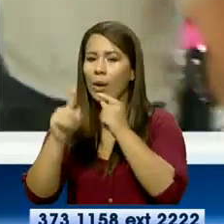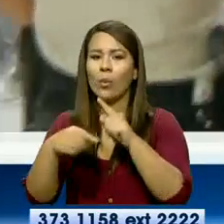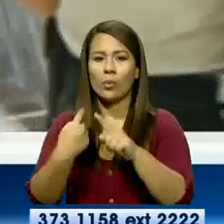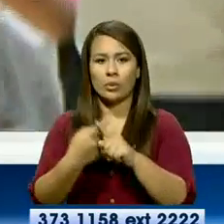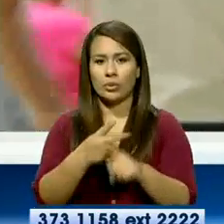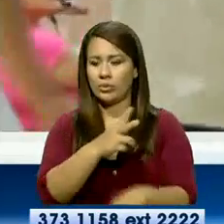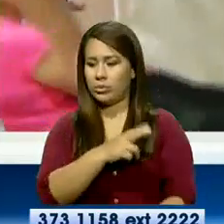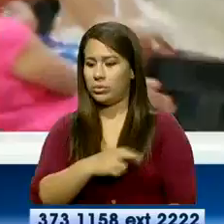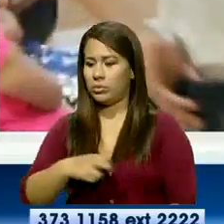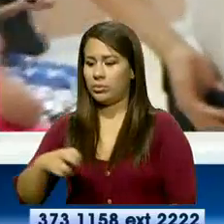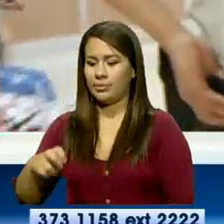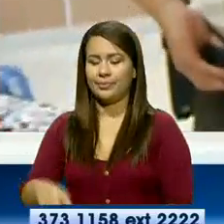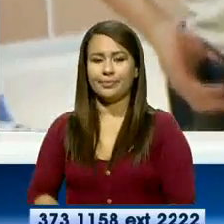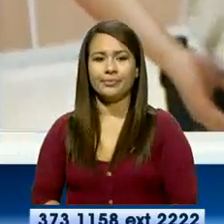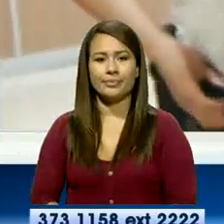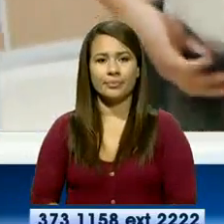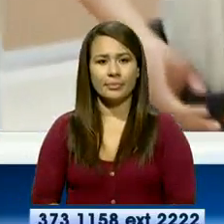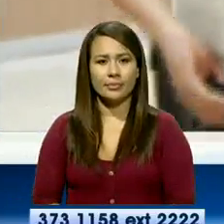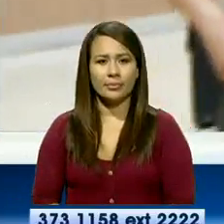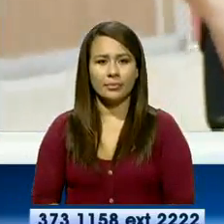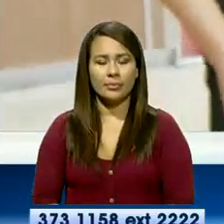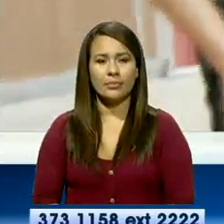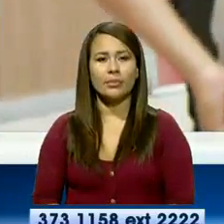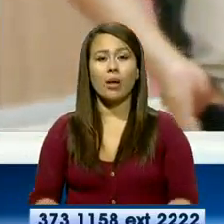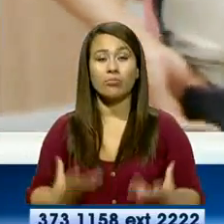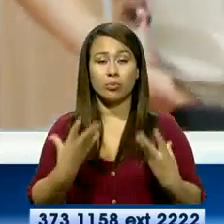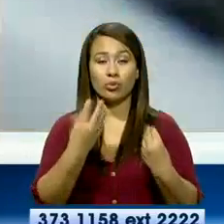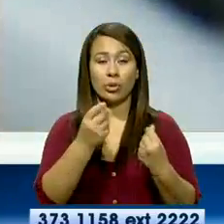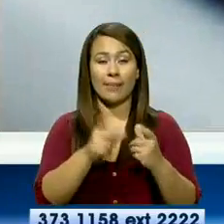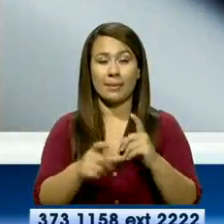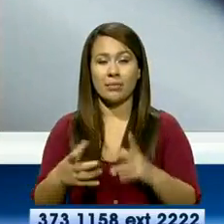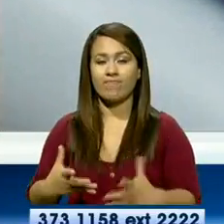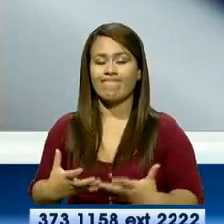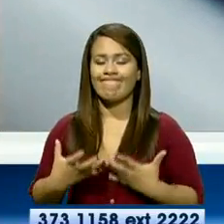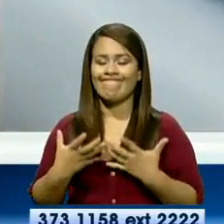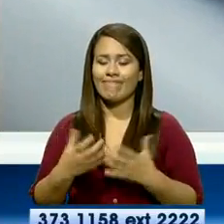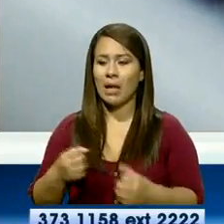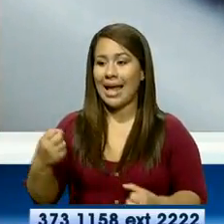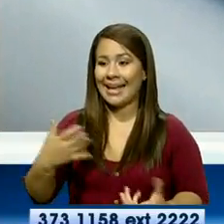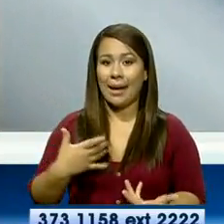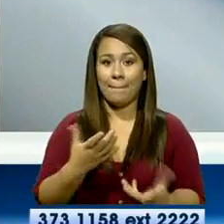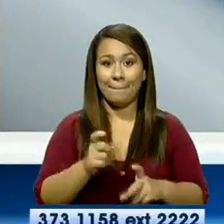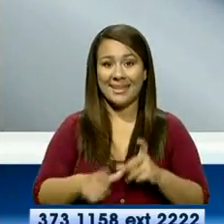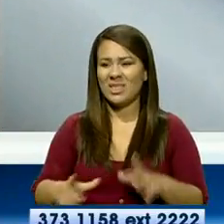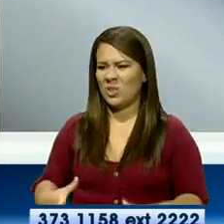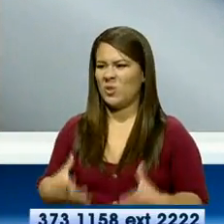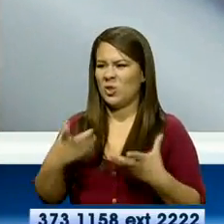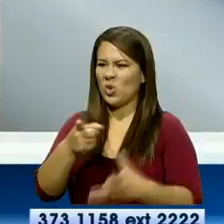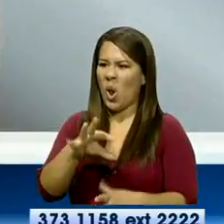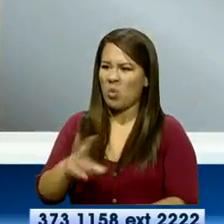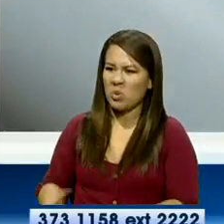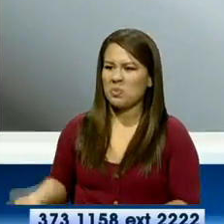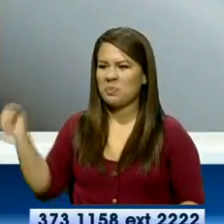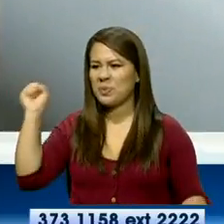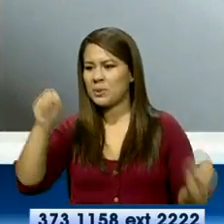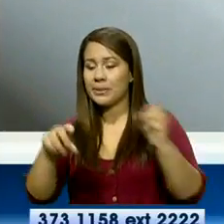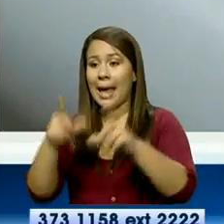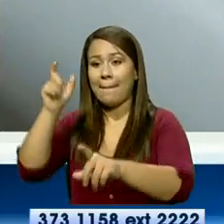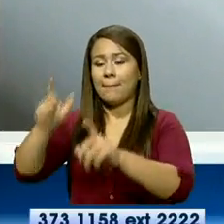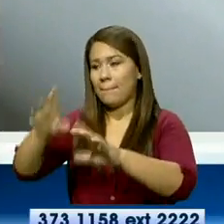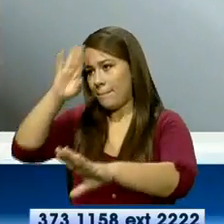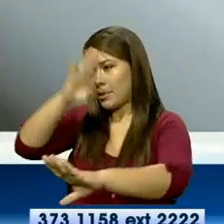de la captura, el populacho intentó linchar al sospechoso, pero fue rescatado por la policía. Los